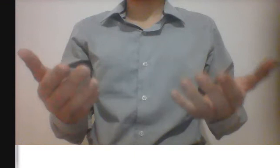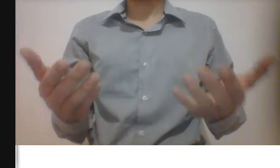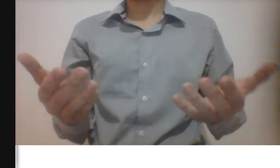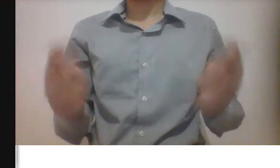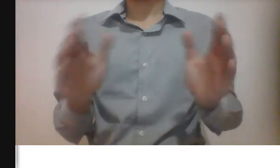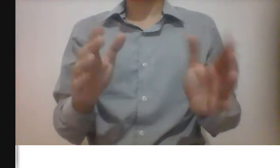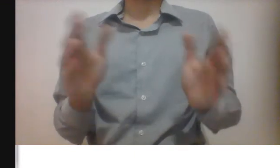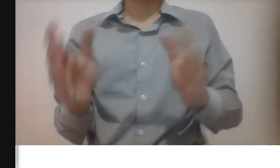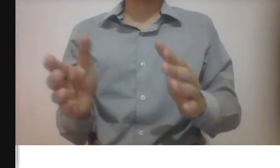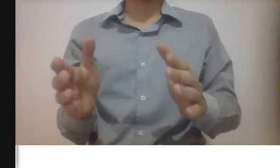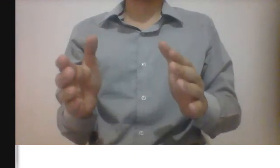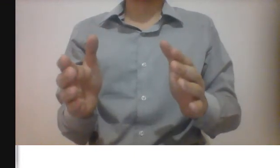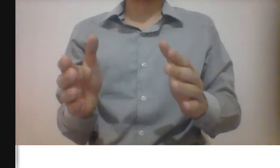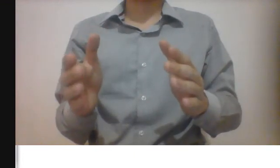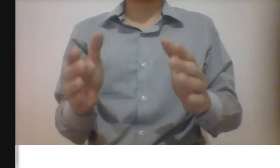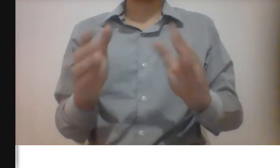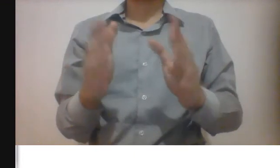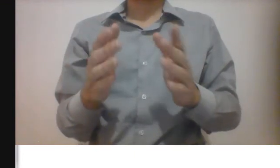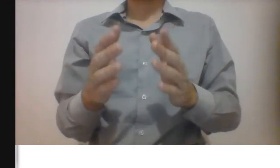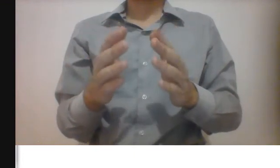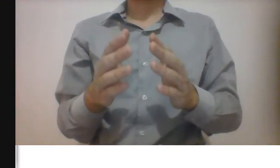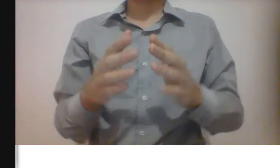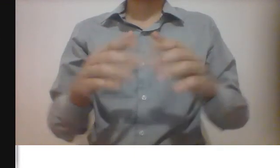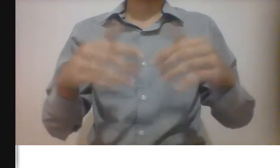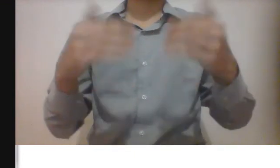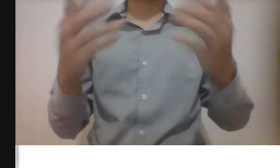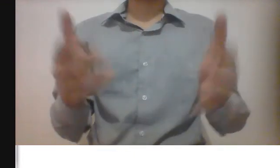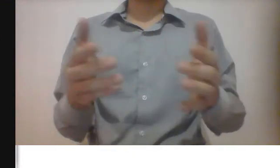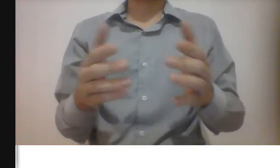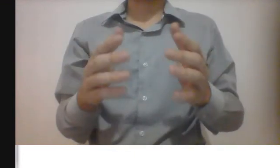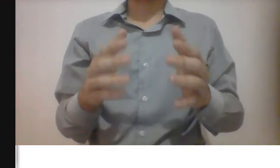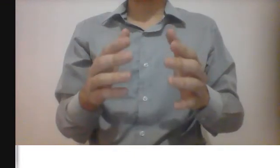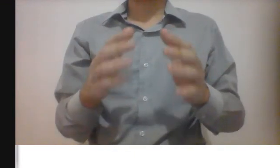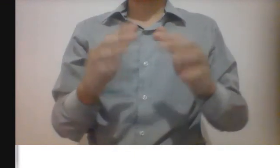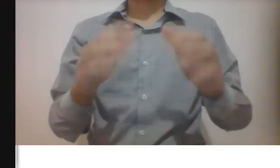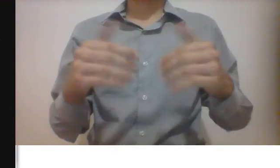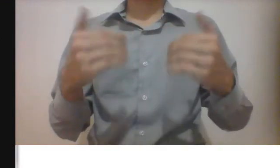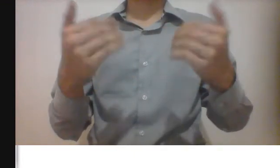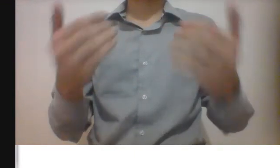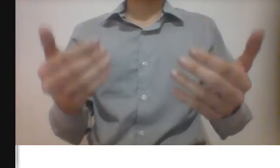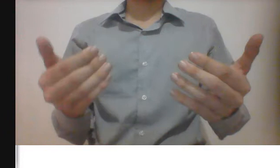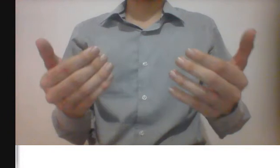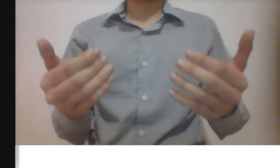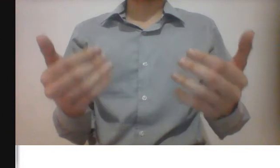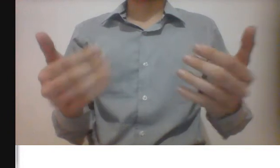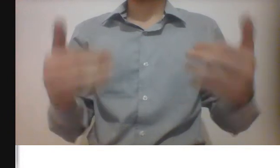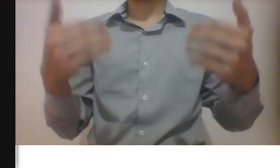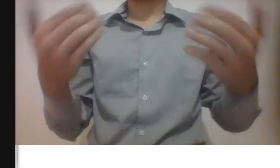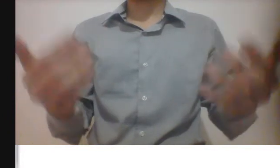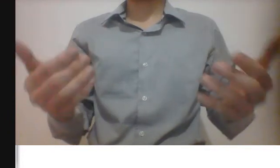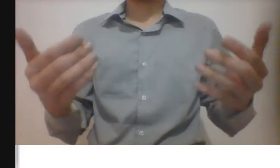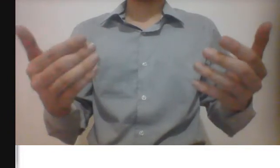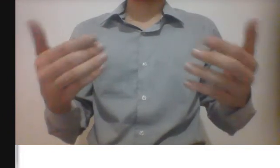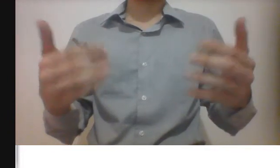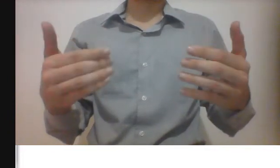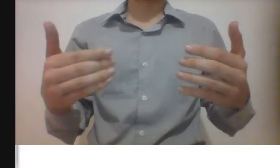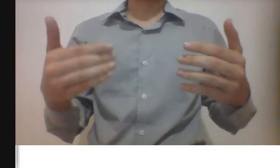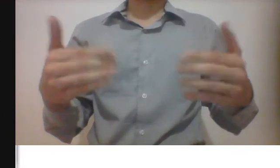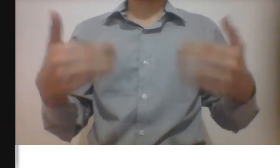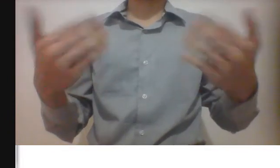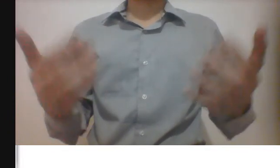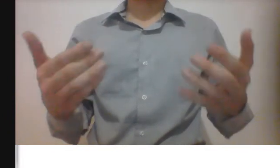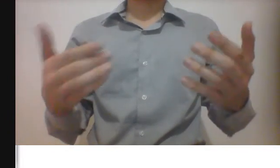sonado precisamente por su puesto en el cual se encontraba, ya que él era la administración del tema de grandes contribuyentes, en donde bueno, para que